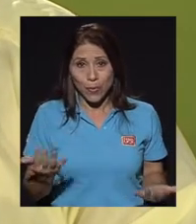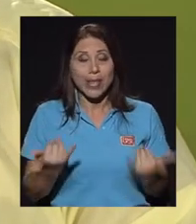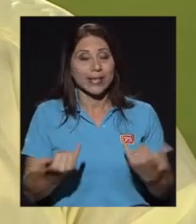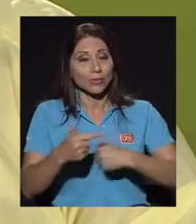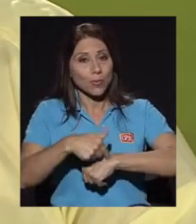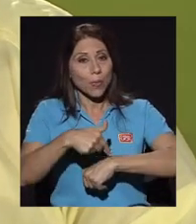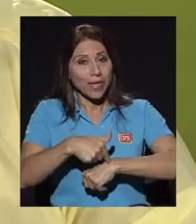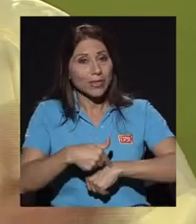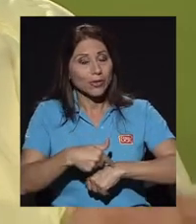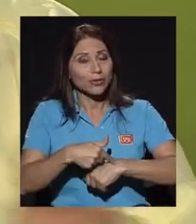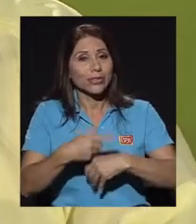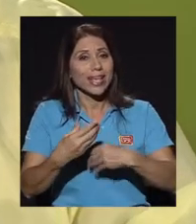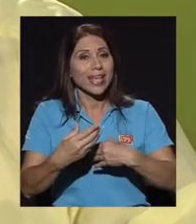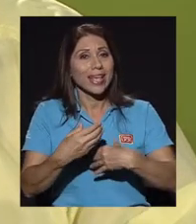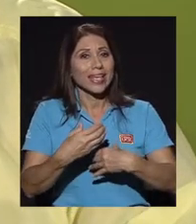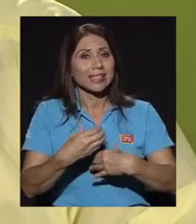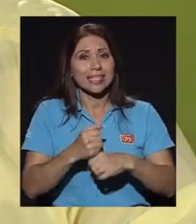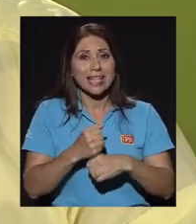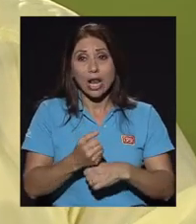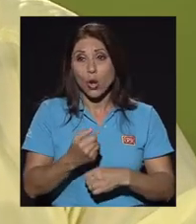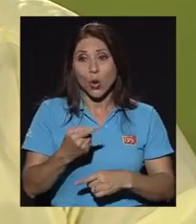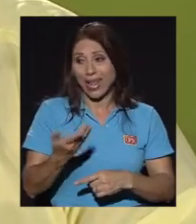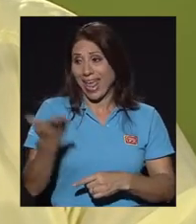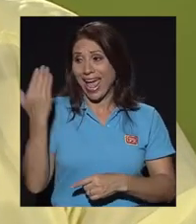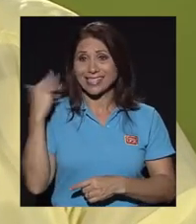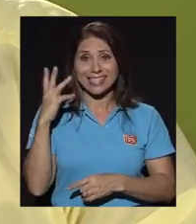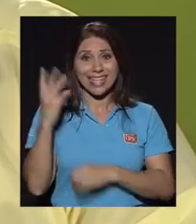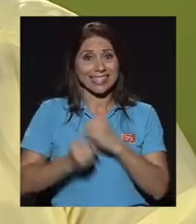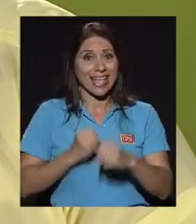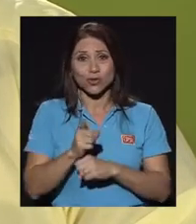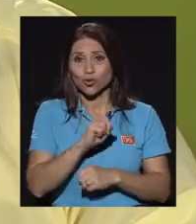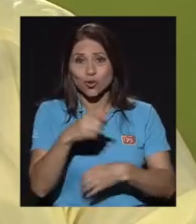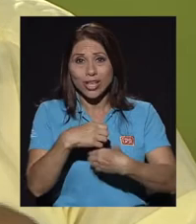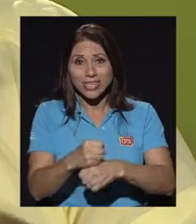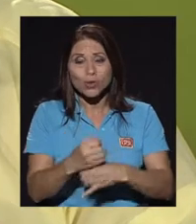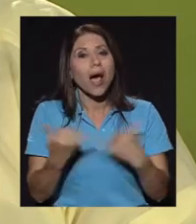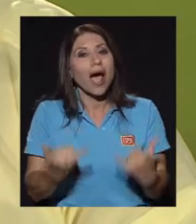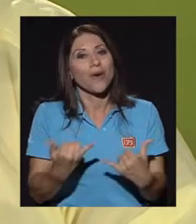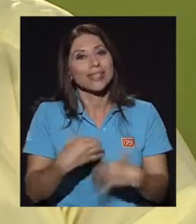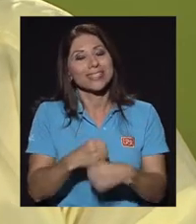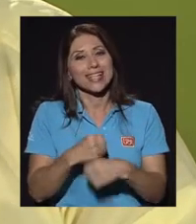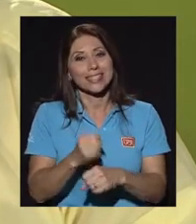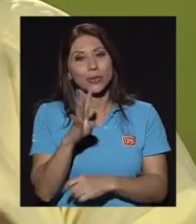momento se están haciendo, lo que no se hizo en 6 años, se está haciendo en 4 meses,